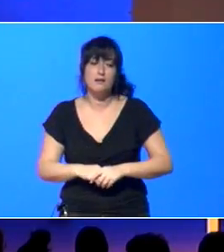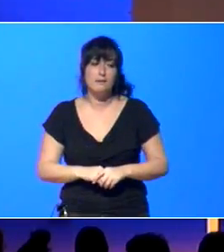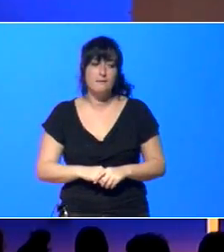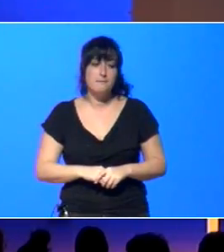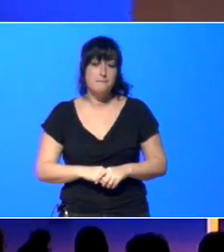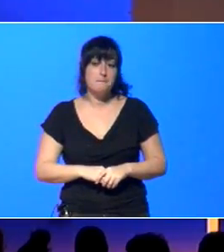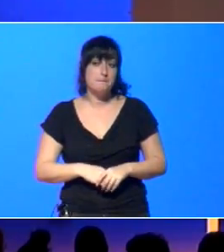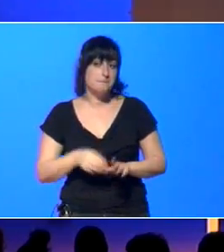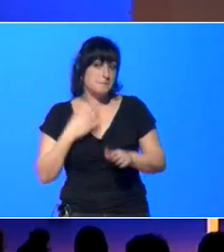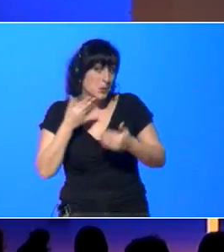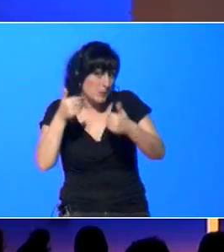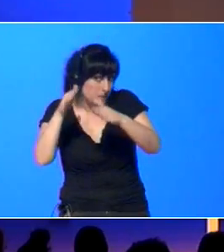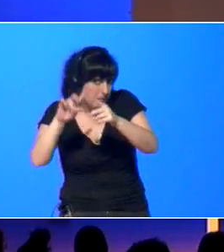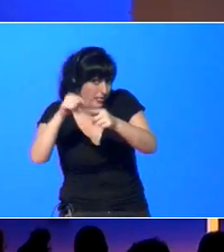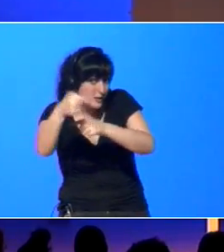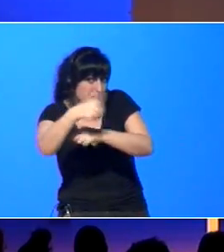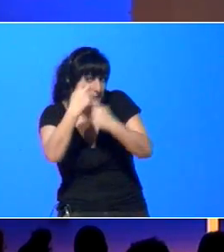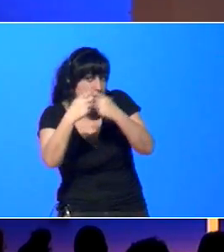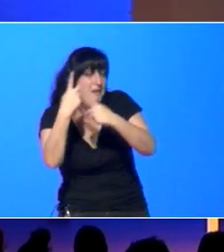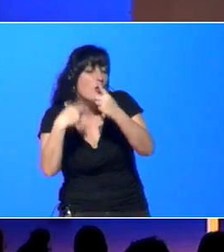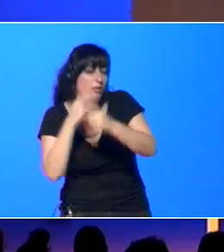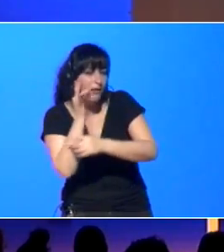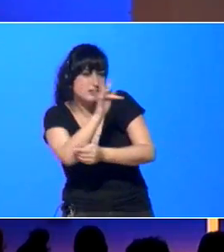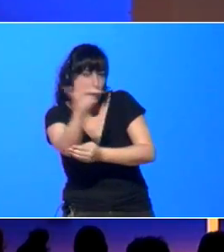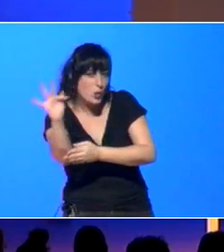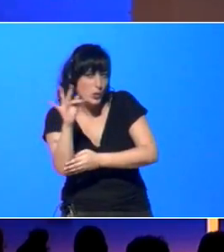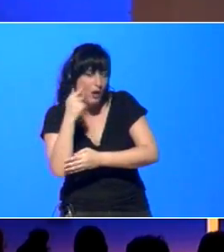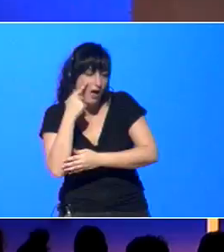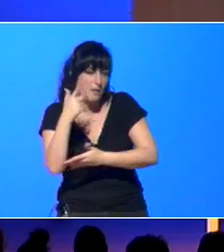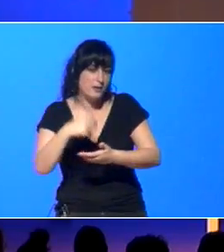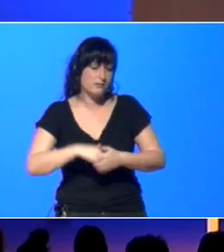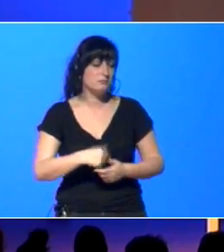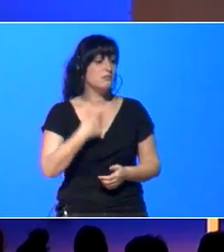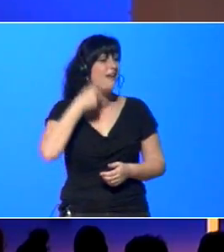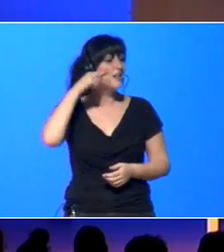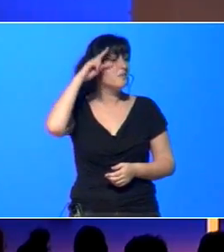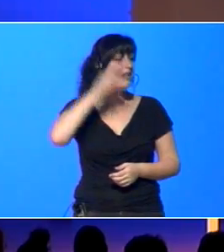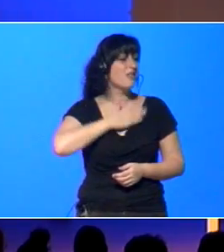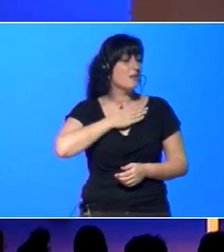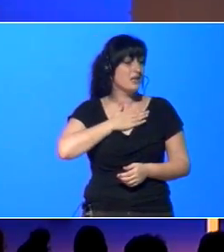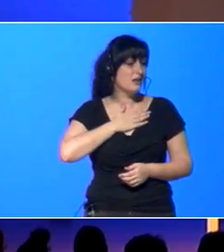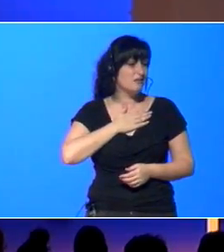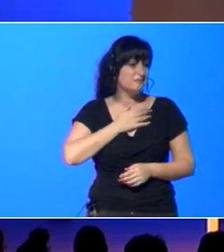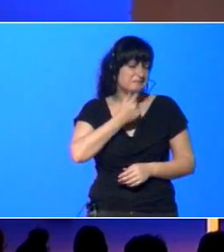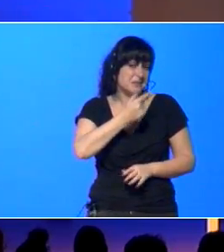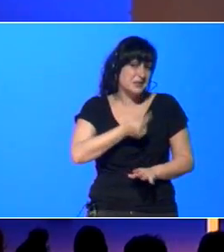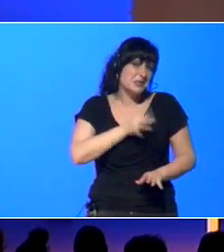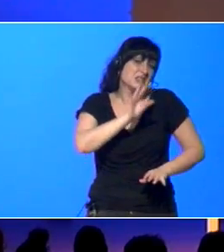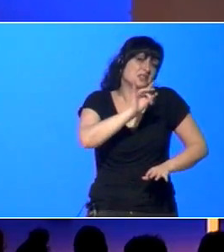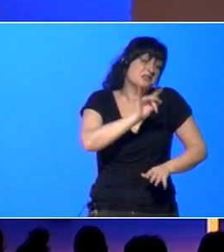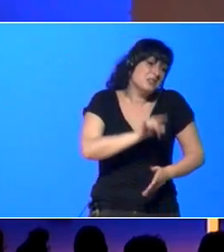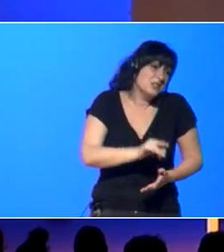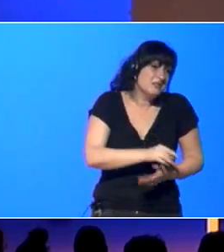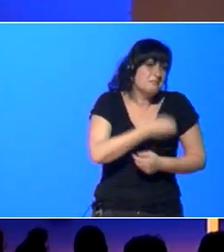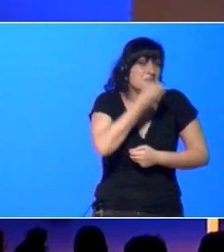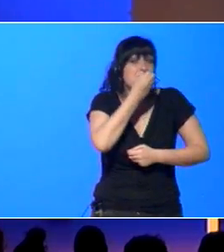Lo dejo para el turno de preguntas. Mi experiencia me dice que sí, que bueno, pero muy